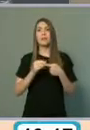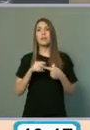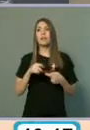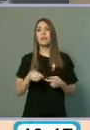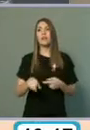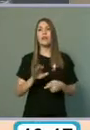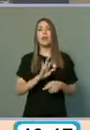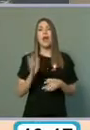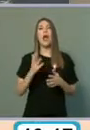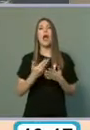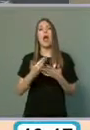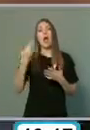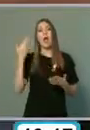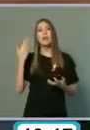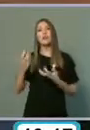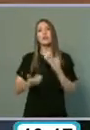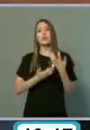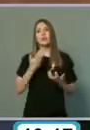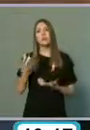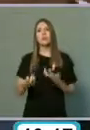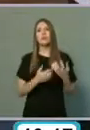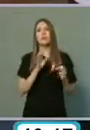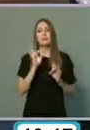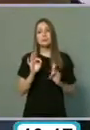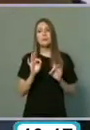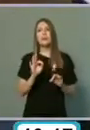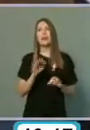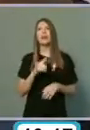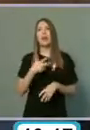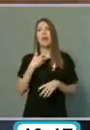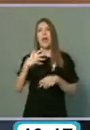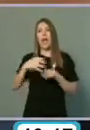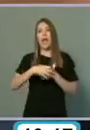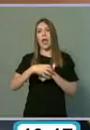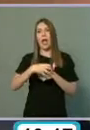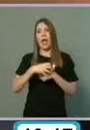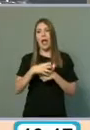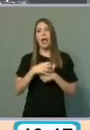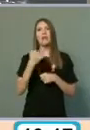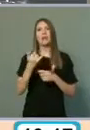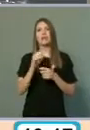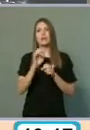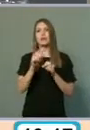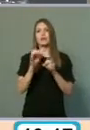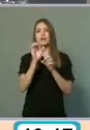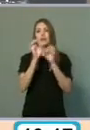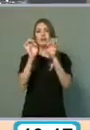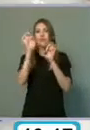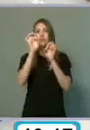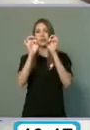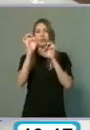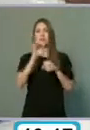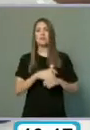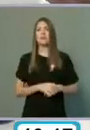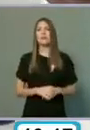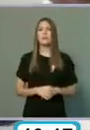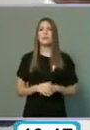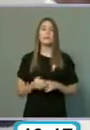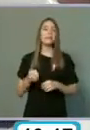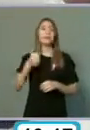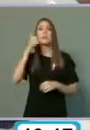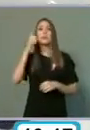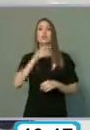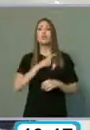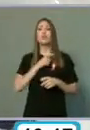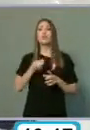obviamente, Cocidos. los granitos, exactamente, los granitos y el caldito, que es lo que me interesa. Voy a comenzar entonces a agregar primero solo